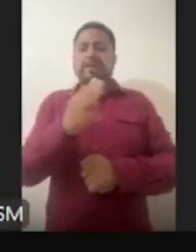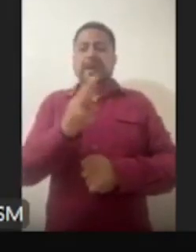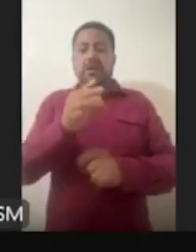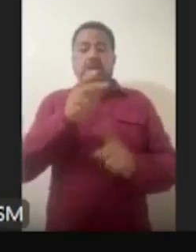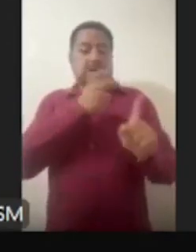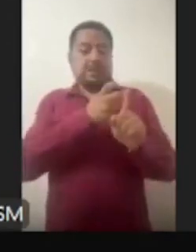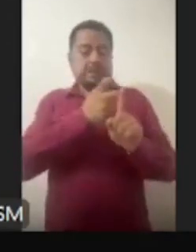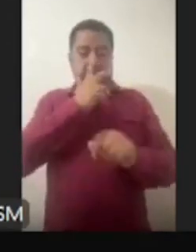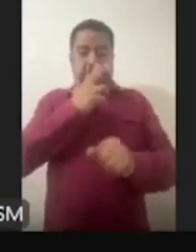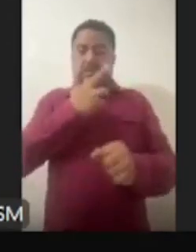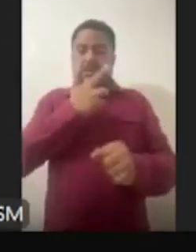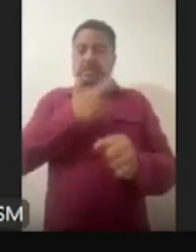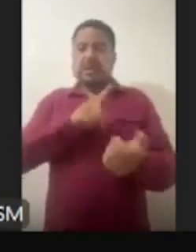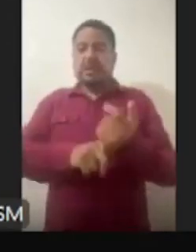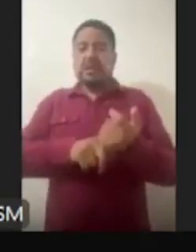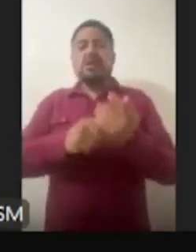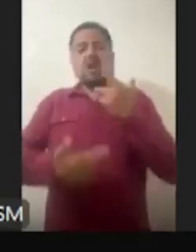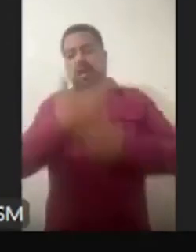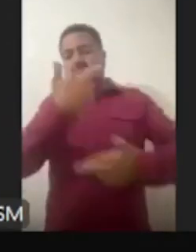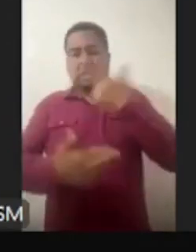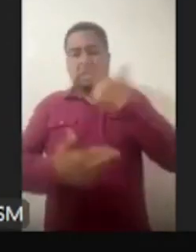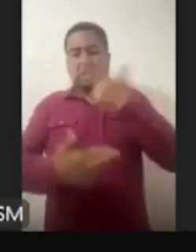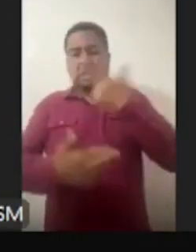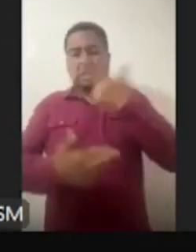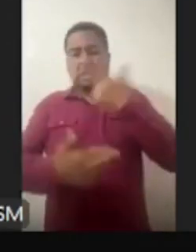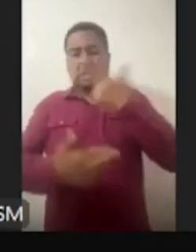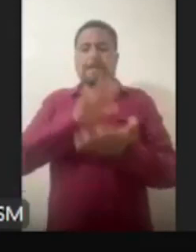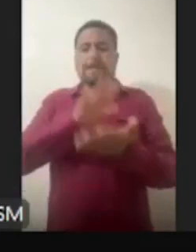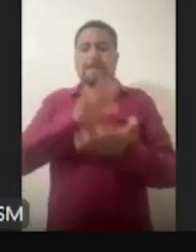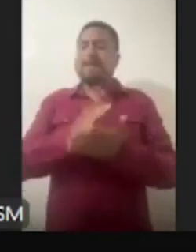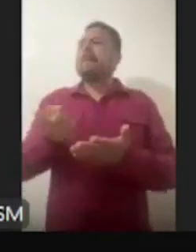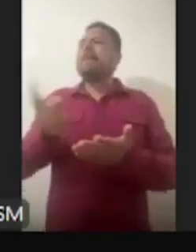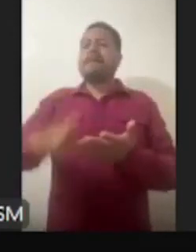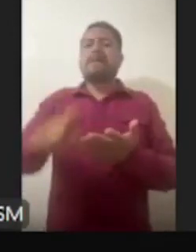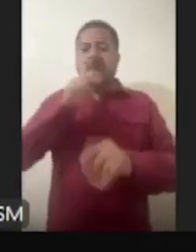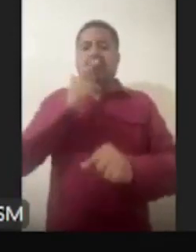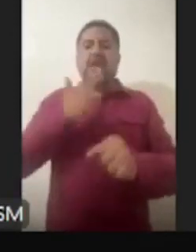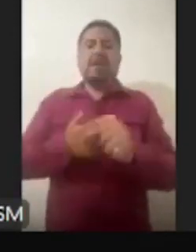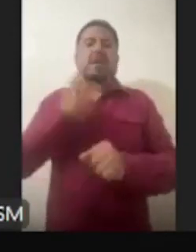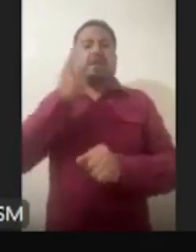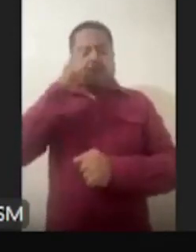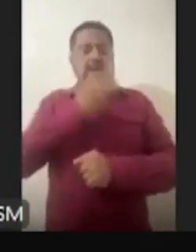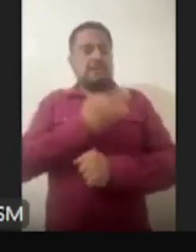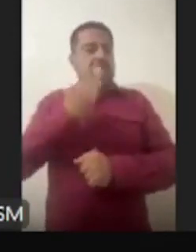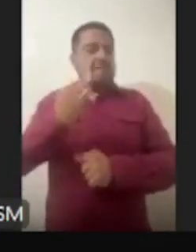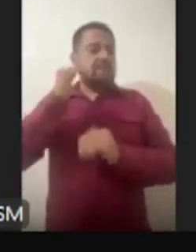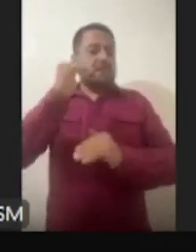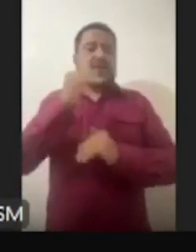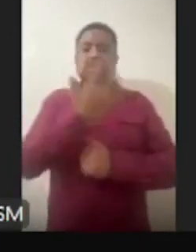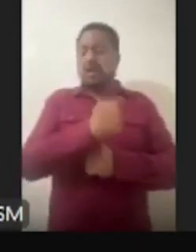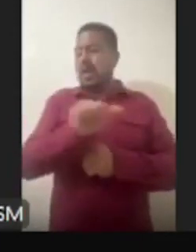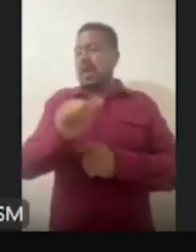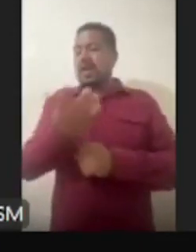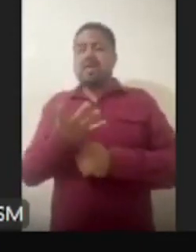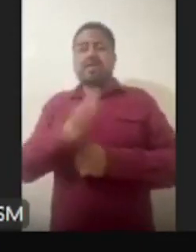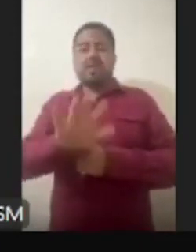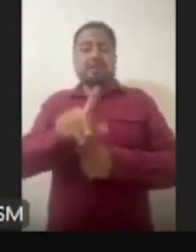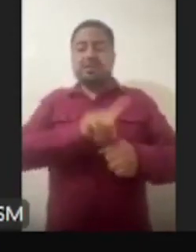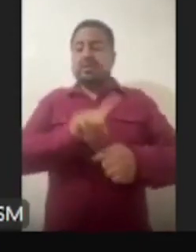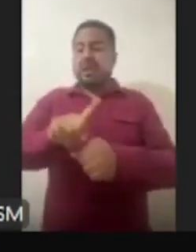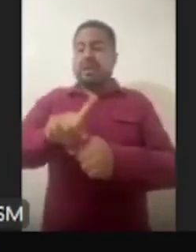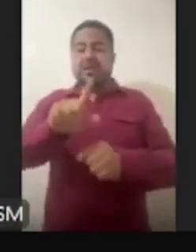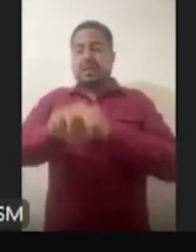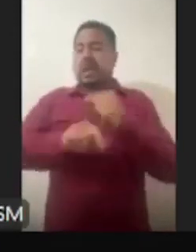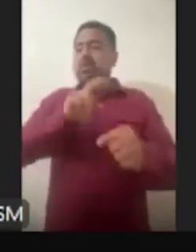jurisdiccional revocó dichos acuerdos y le ordenó a la autoridad responsable para que en un plazo de 10 y 5 días naturales, según correspondiera, admitiera las